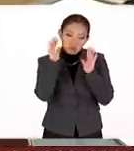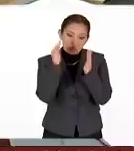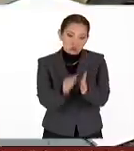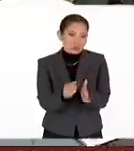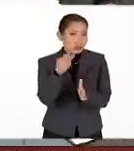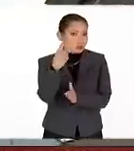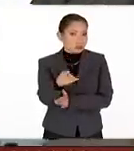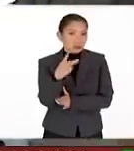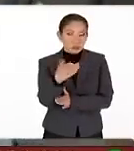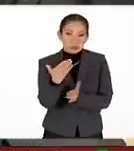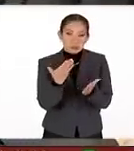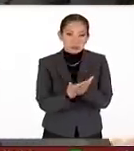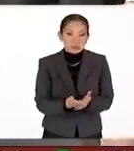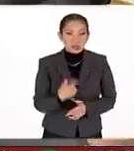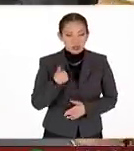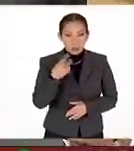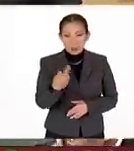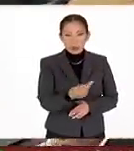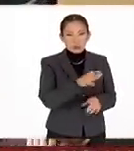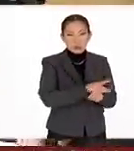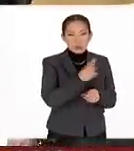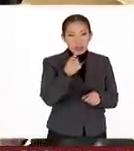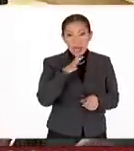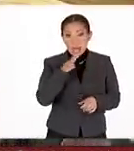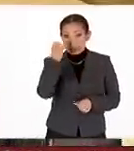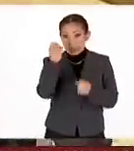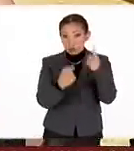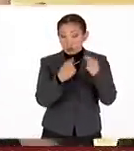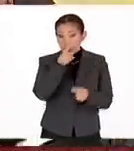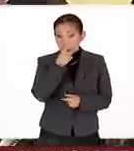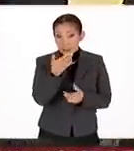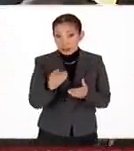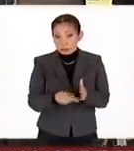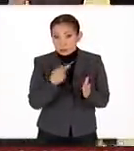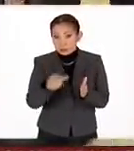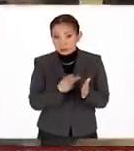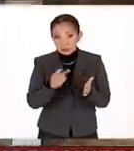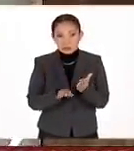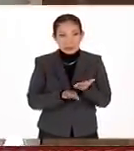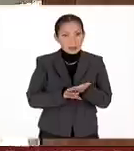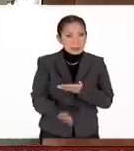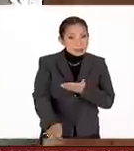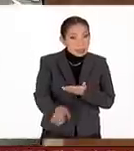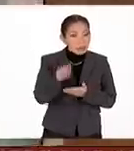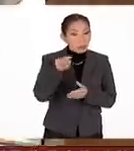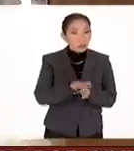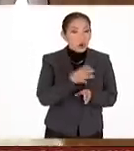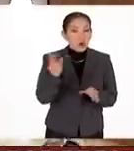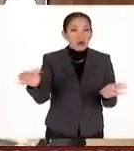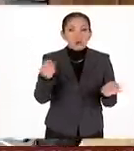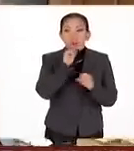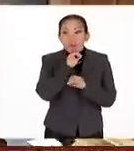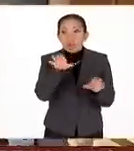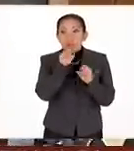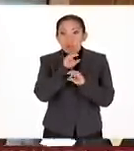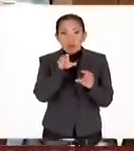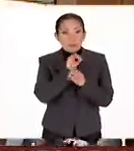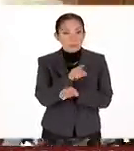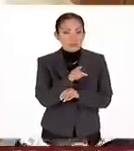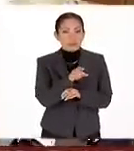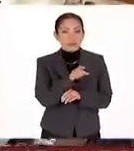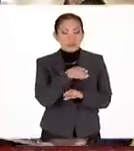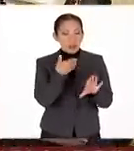todo a propuestas y le pregunto esto porque hay quienes dicen que muchas veces para evitar o por evitar ese tipo de campañas sucias